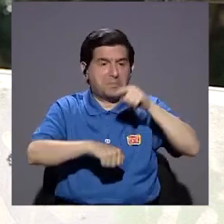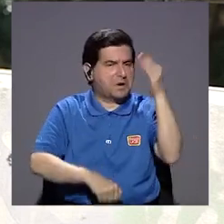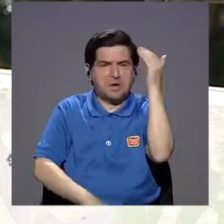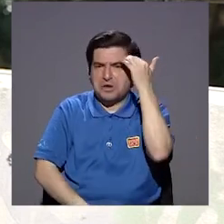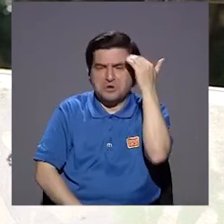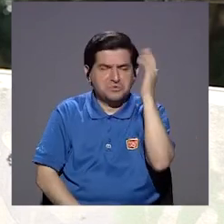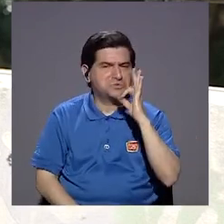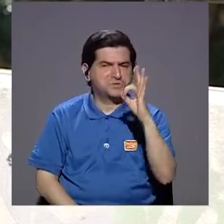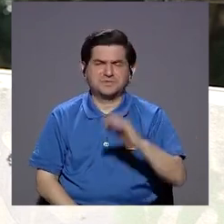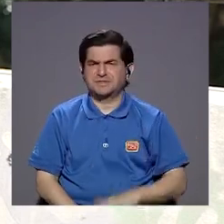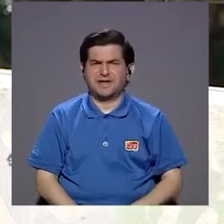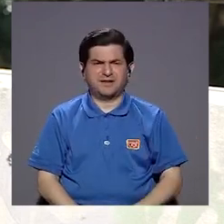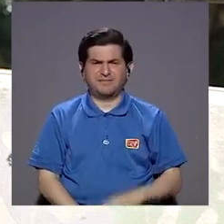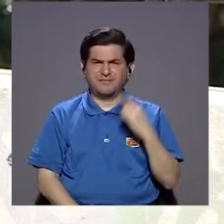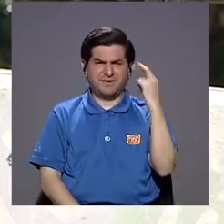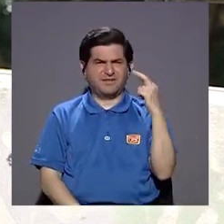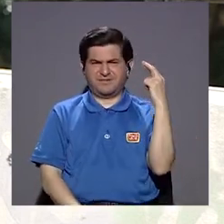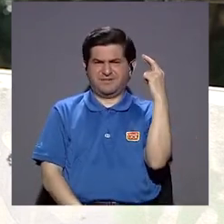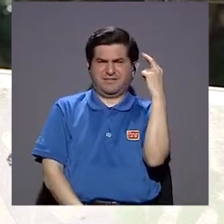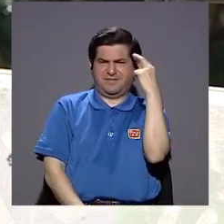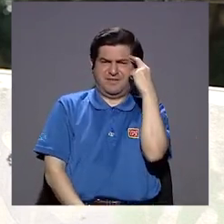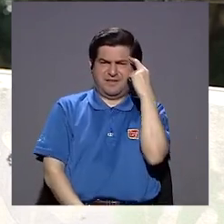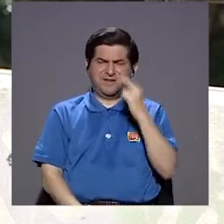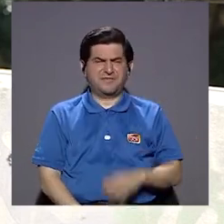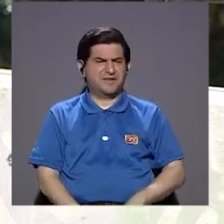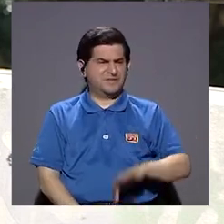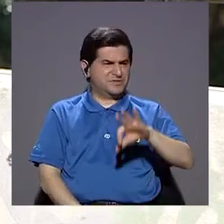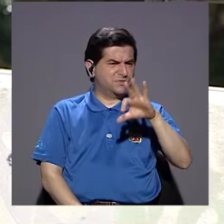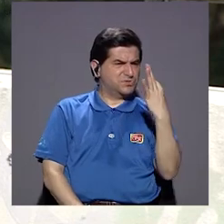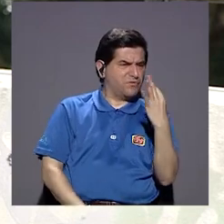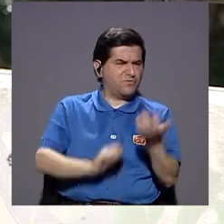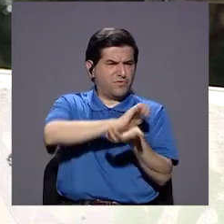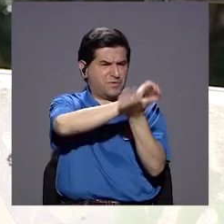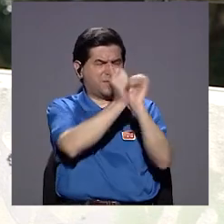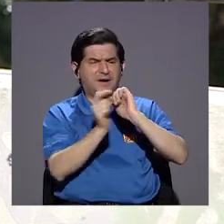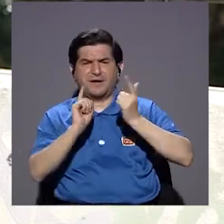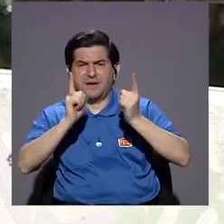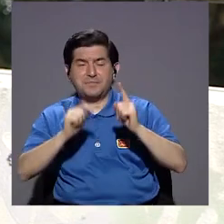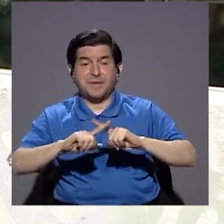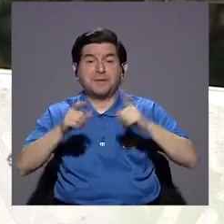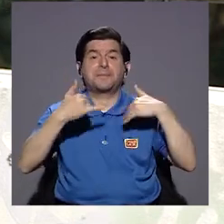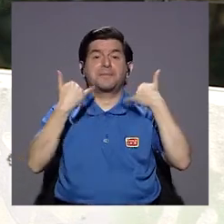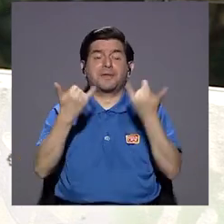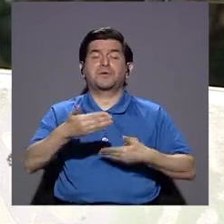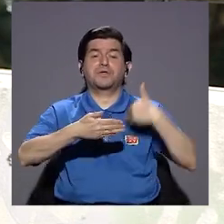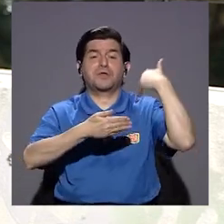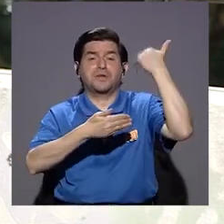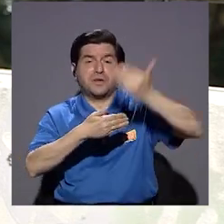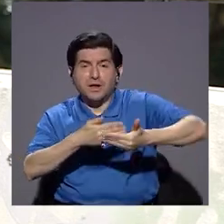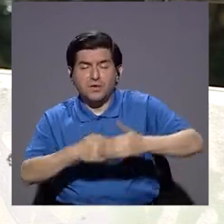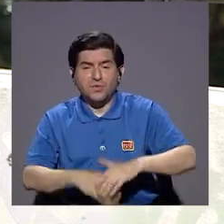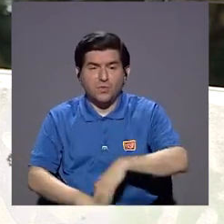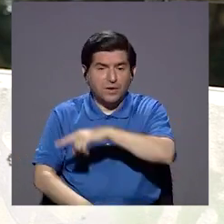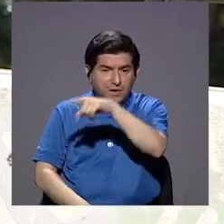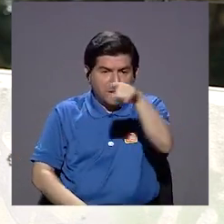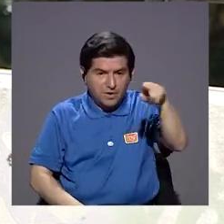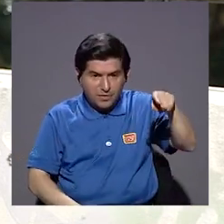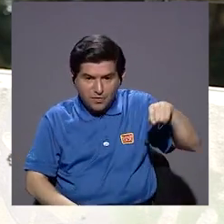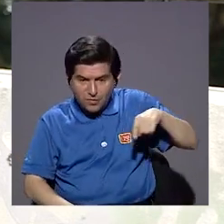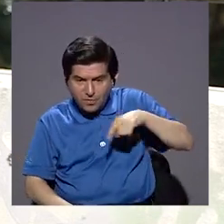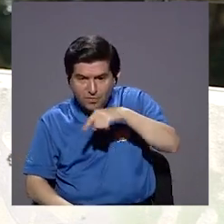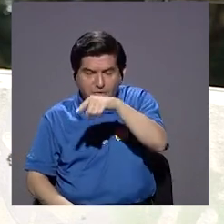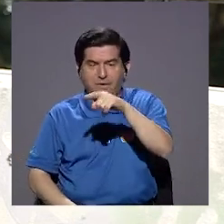principio tal vez ellos no saben muy bien de dónde, ¿verdad?, de qué postura a otra va, pero ya después conforme van teniendo